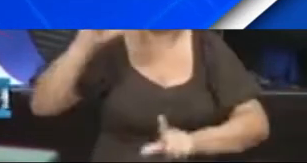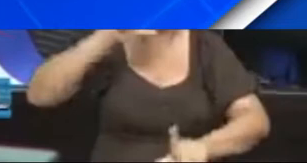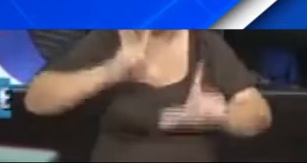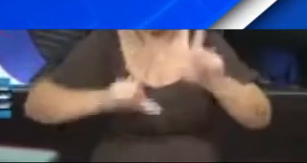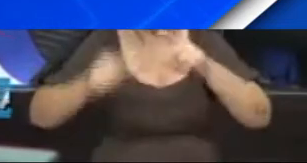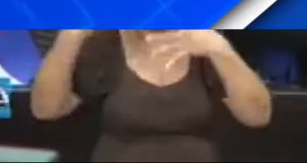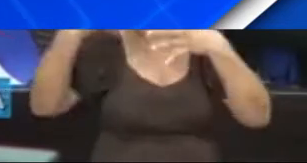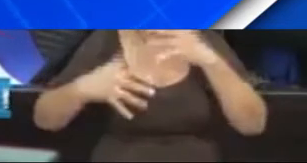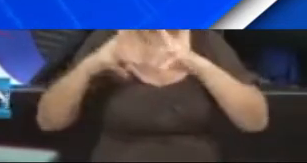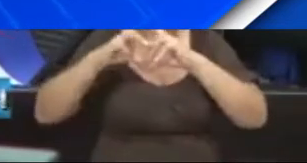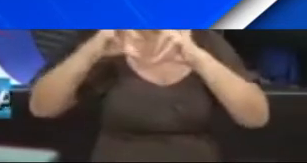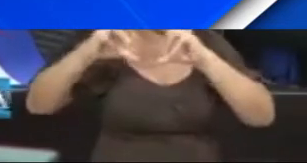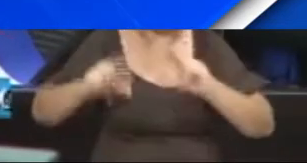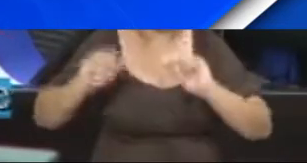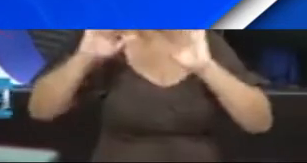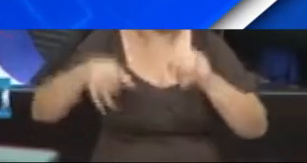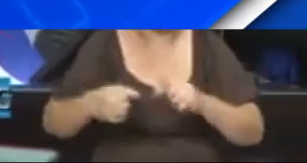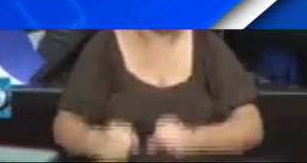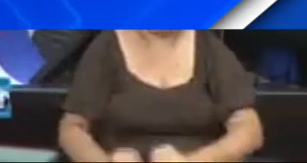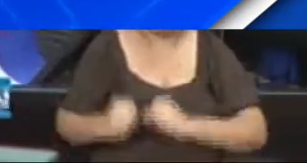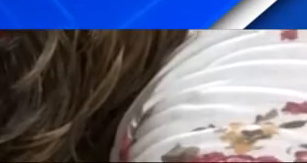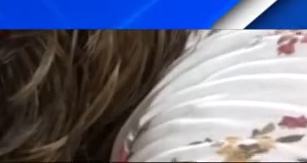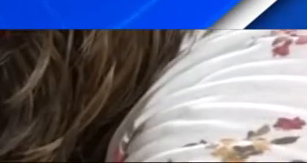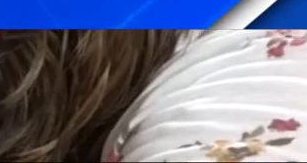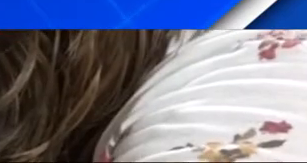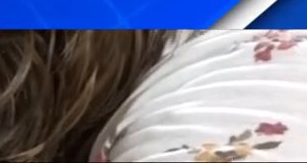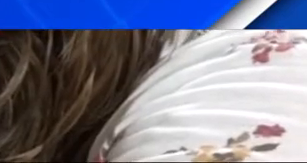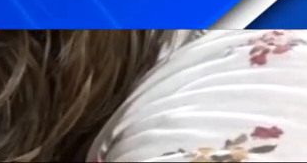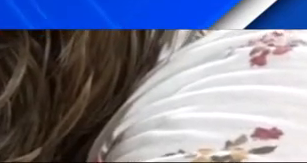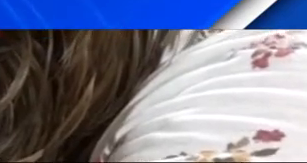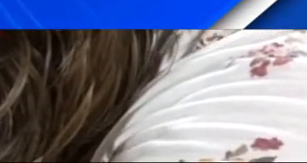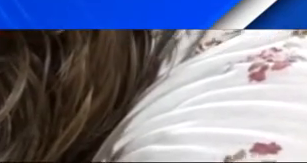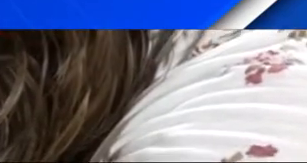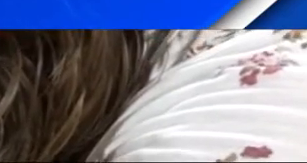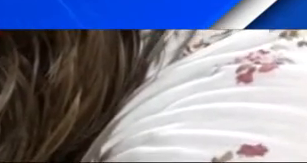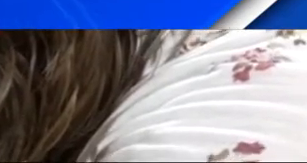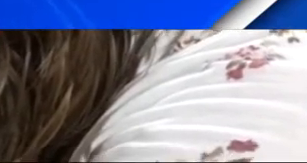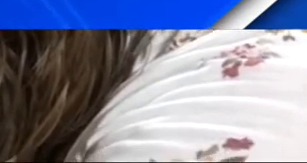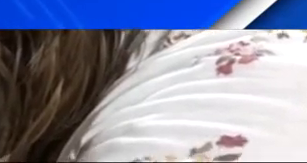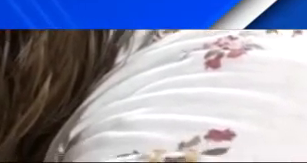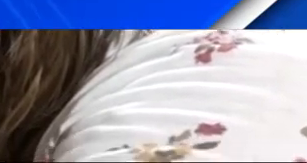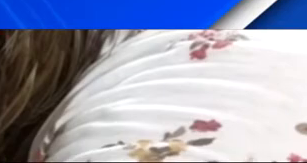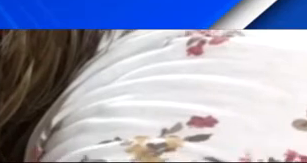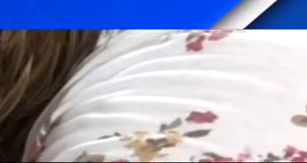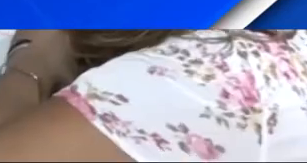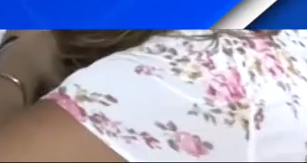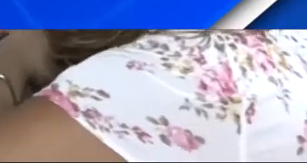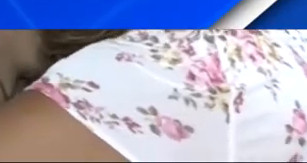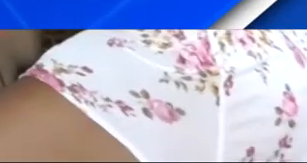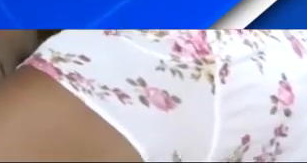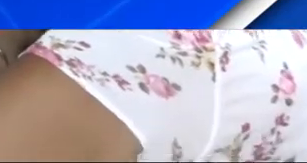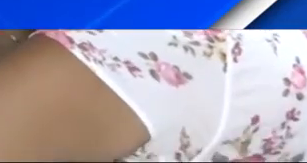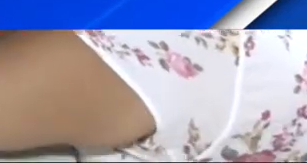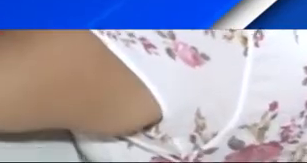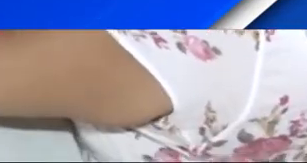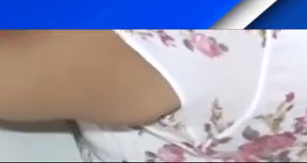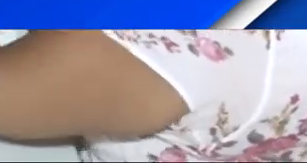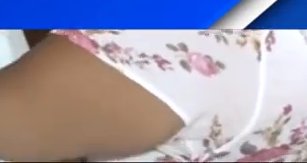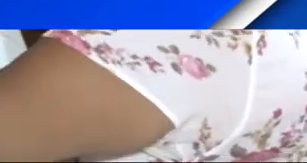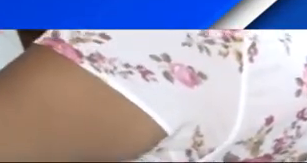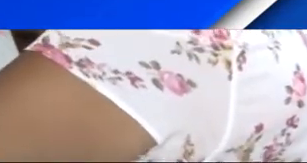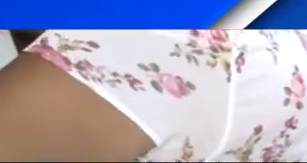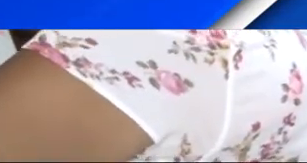señas nicaragüense para fortalecer la comunicación y transmisión del conocimiento